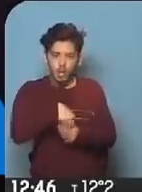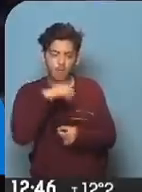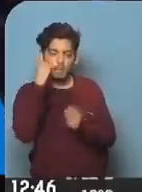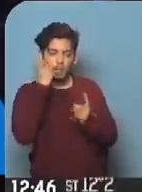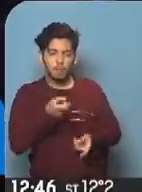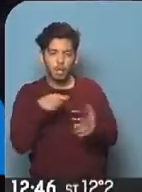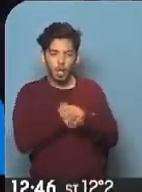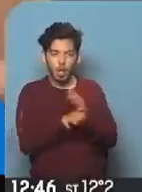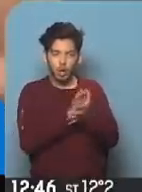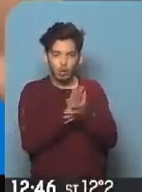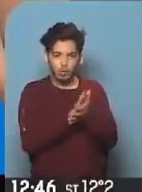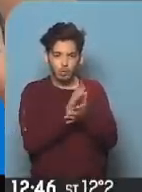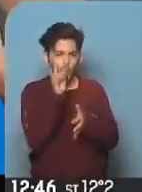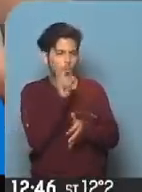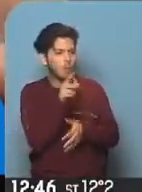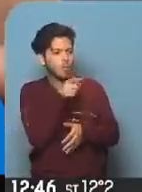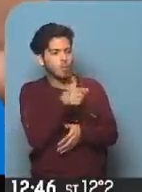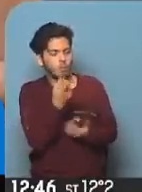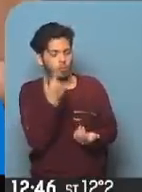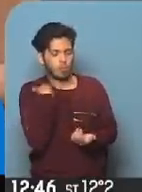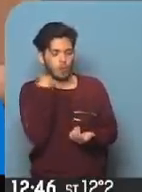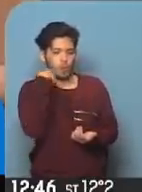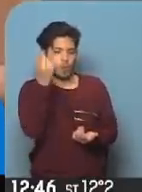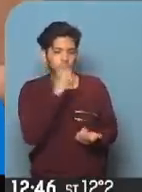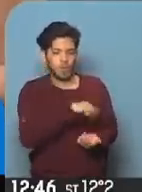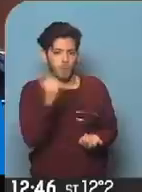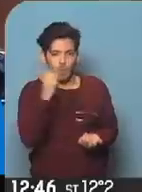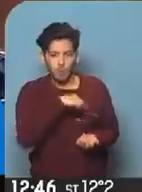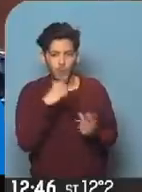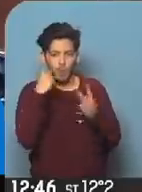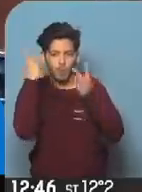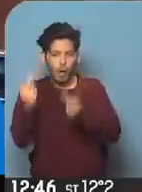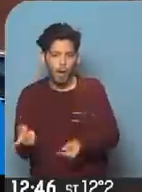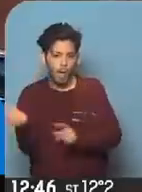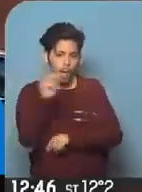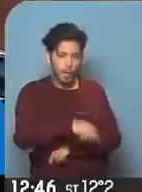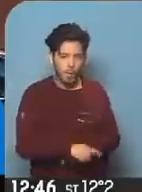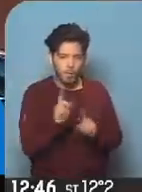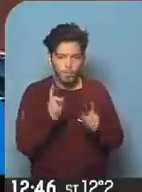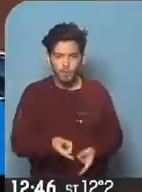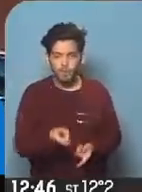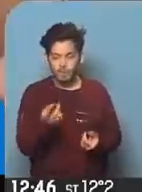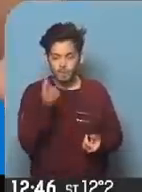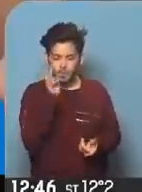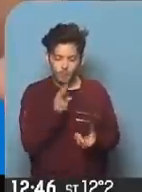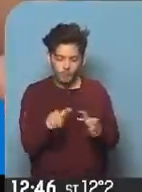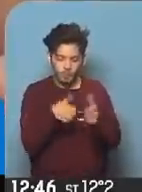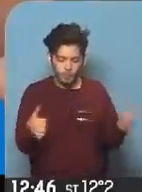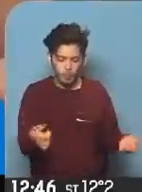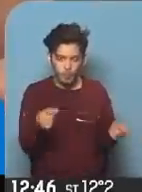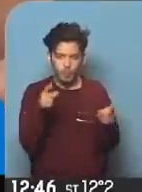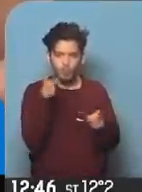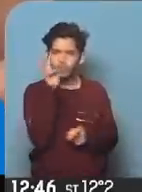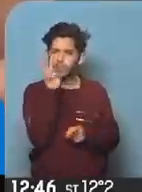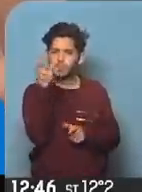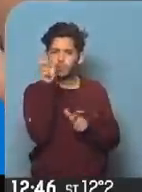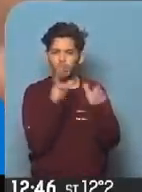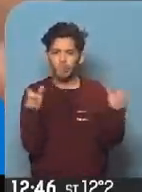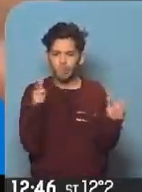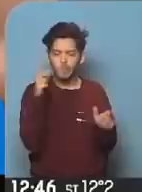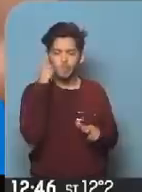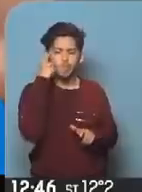corrupción. ¿Qué ves vos que vas y venís a Brasil? Porque es lo que a nosotros nos llega por los diarios. ¿Qué ves en la gente? ¿Qué es lo que piensa?